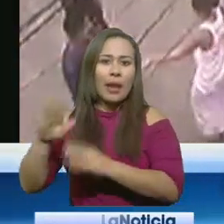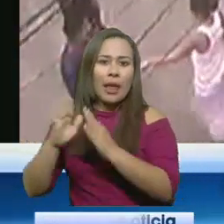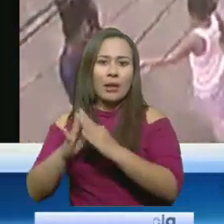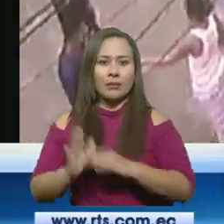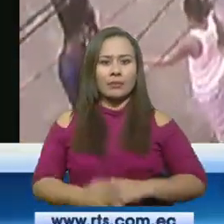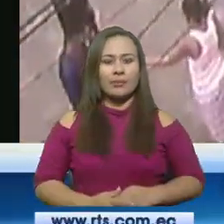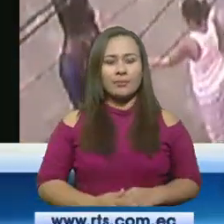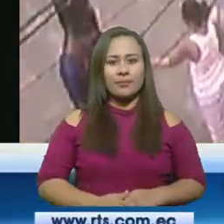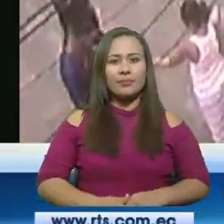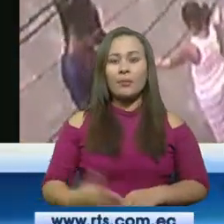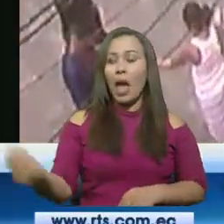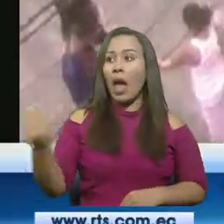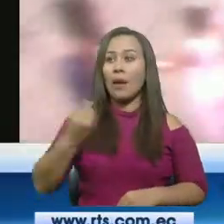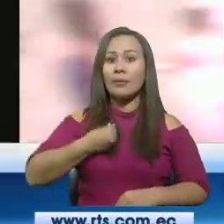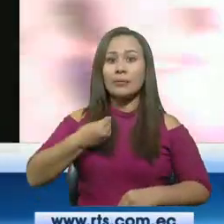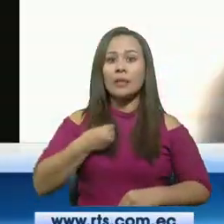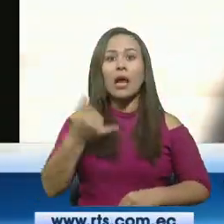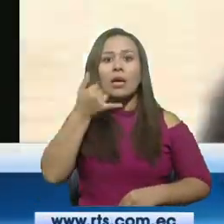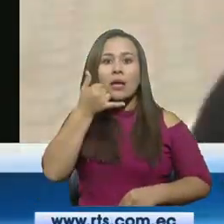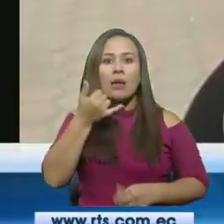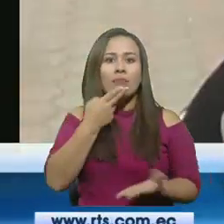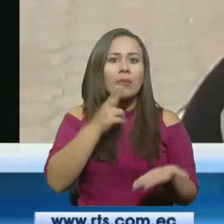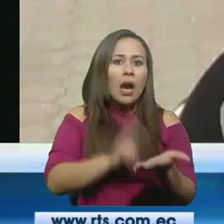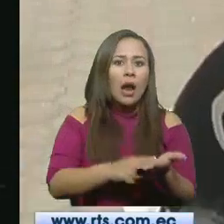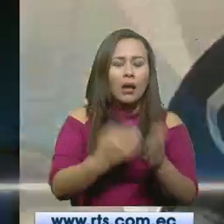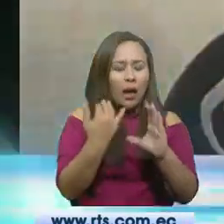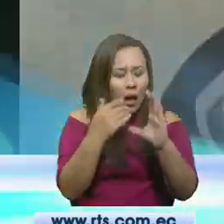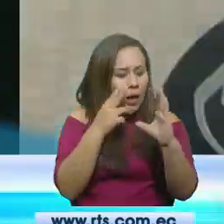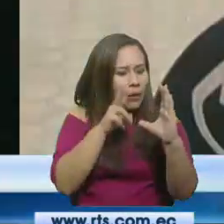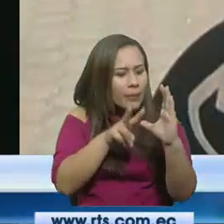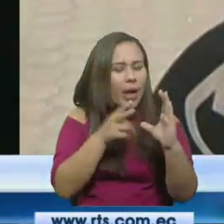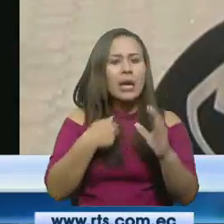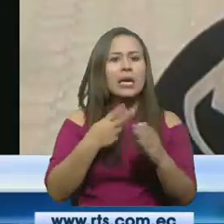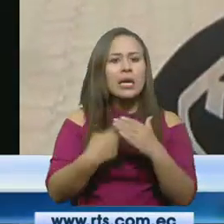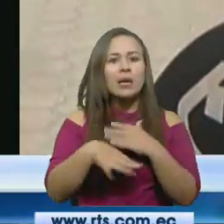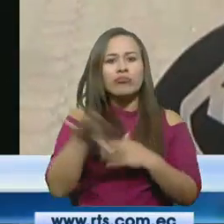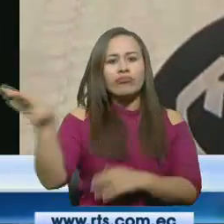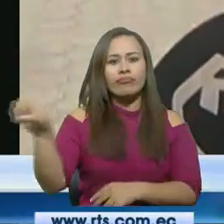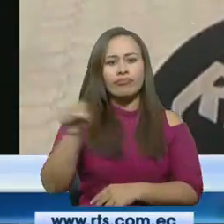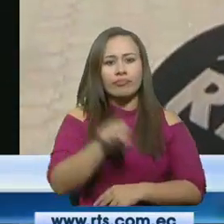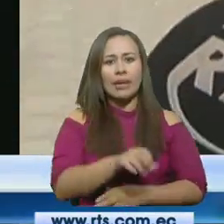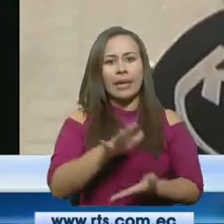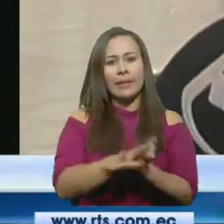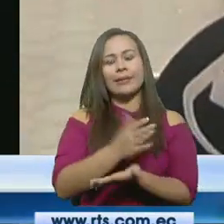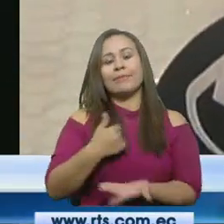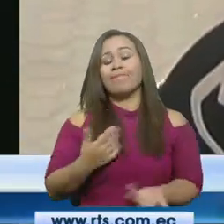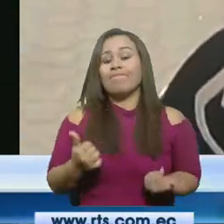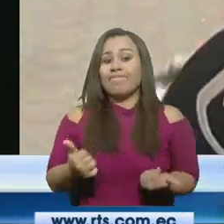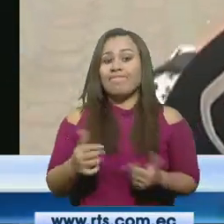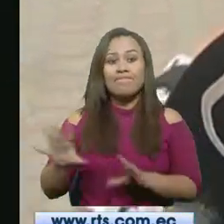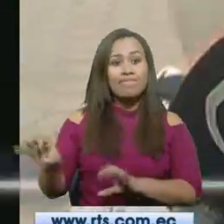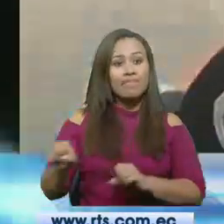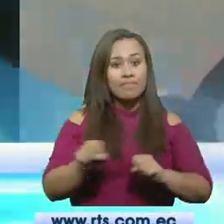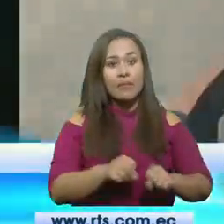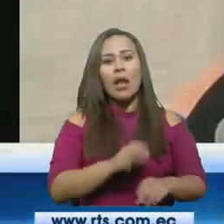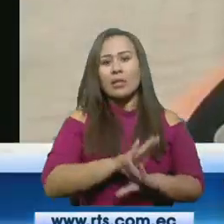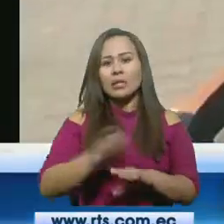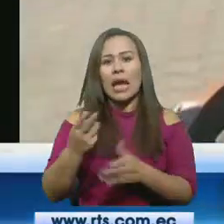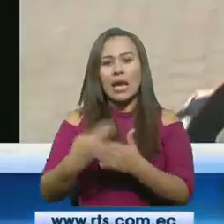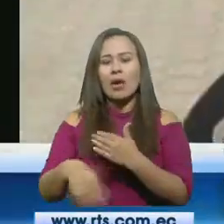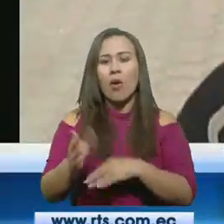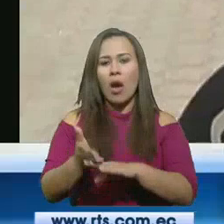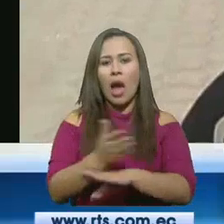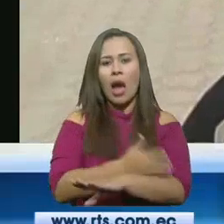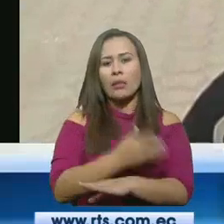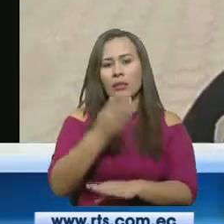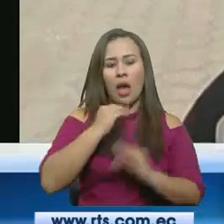un comunicado que tenemos que retirarlos, pues entonces tenemos que realizar, pues no. Ellos igual estaban preparando, justamente hoy